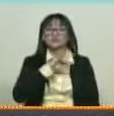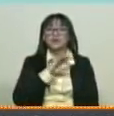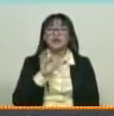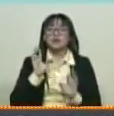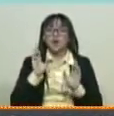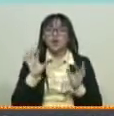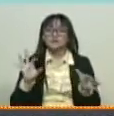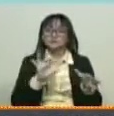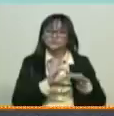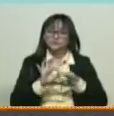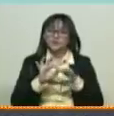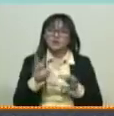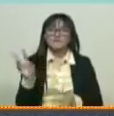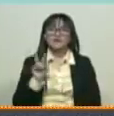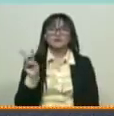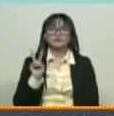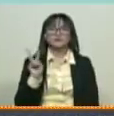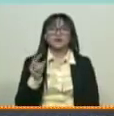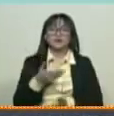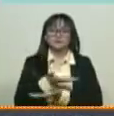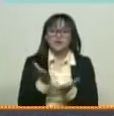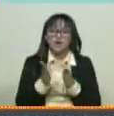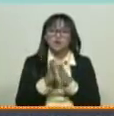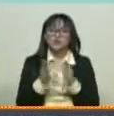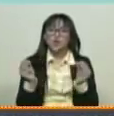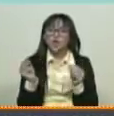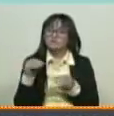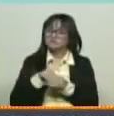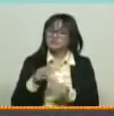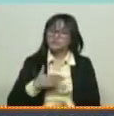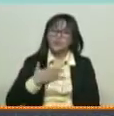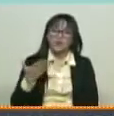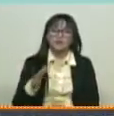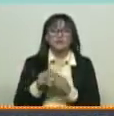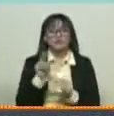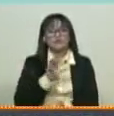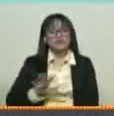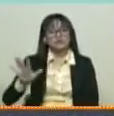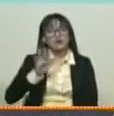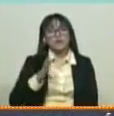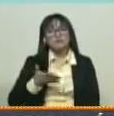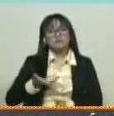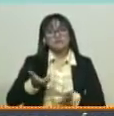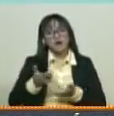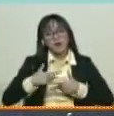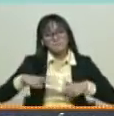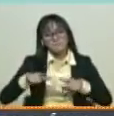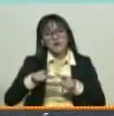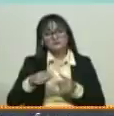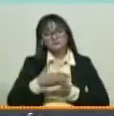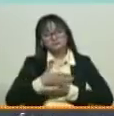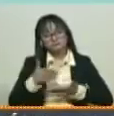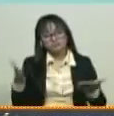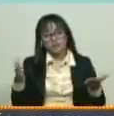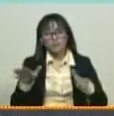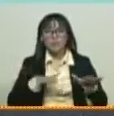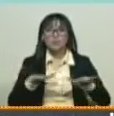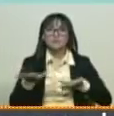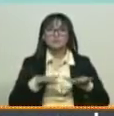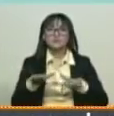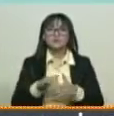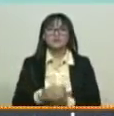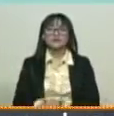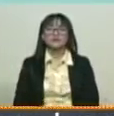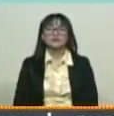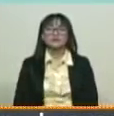de Venezuela. Y aquí todos y todas tienen cabida, todos y todas las venezolanas tienen un espacio en este gran movimiento.